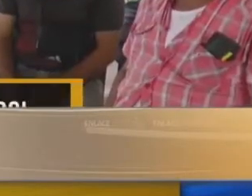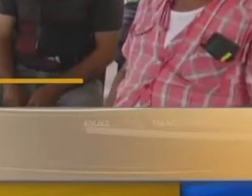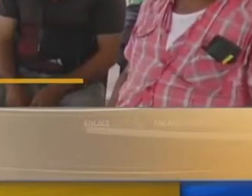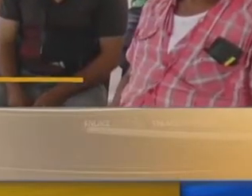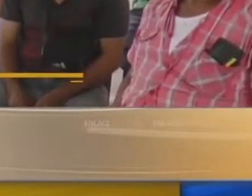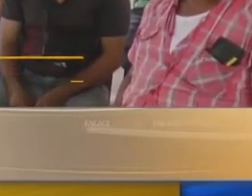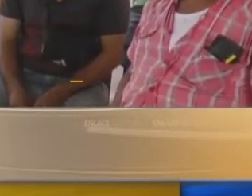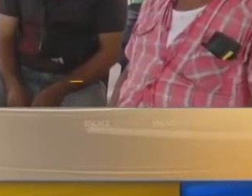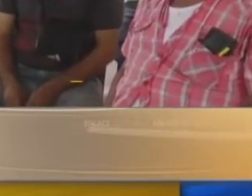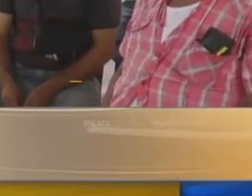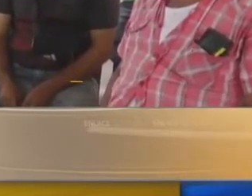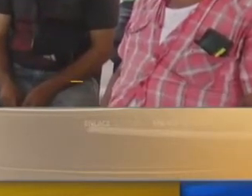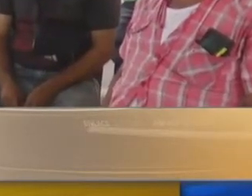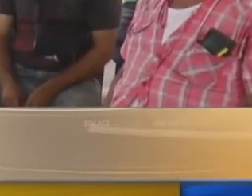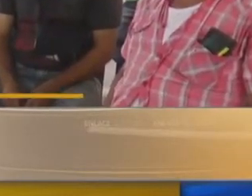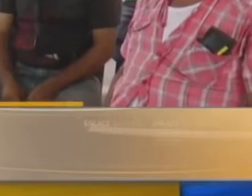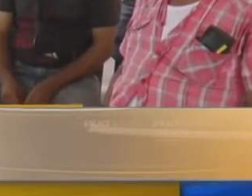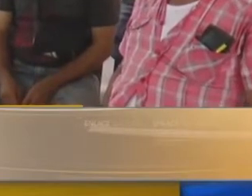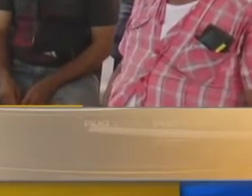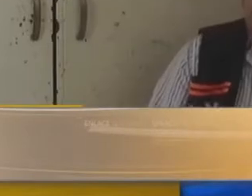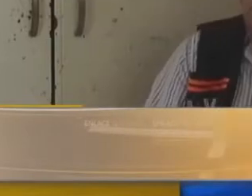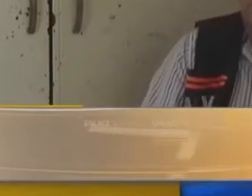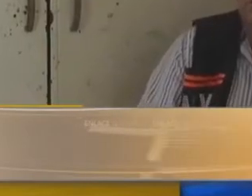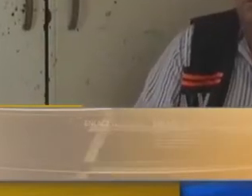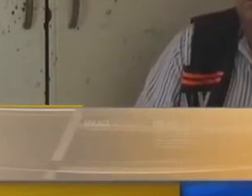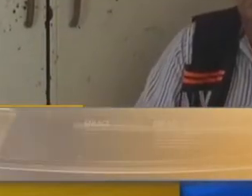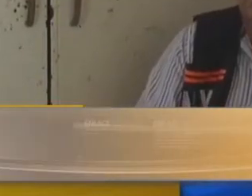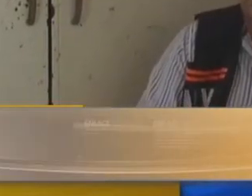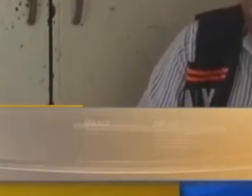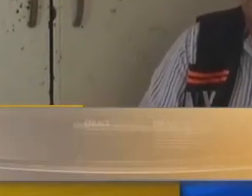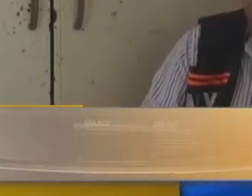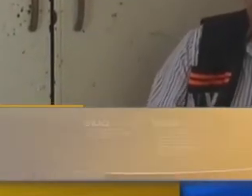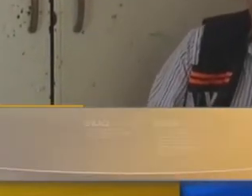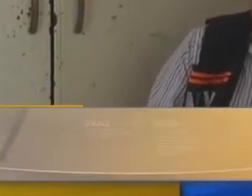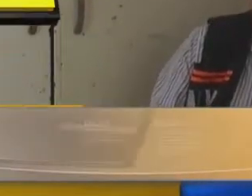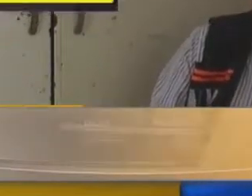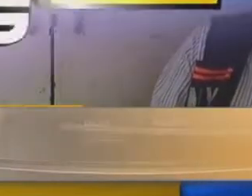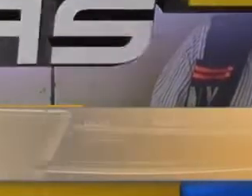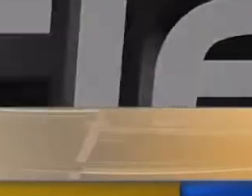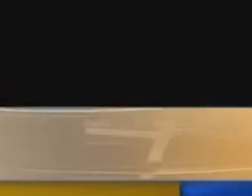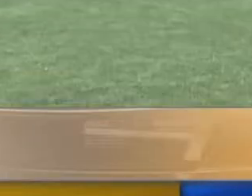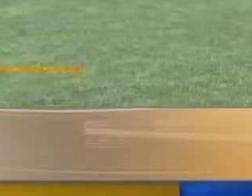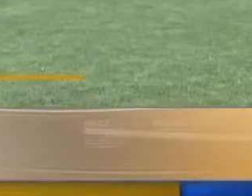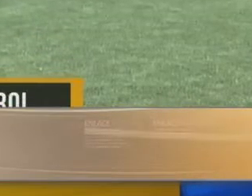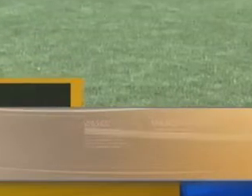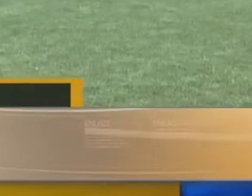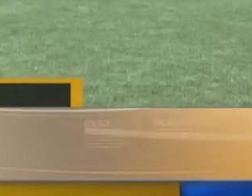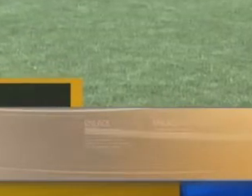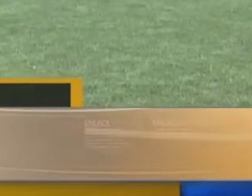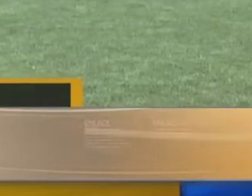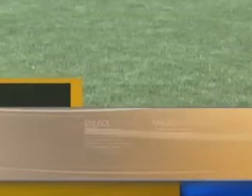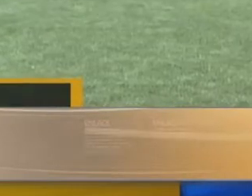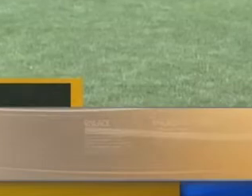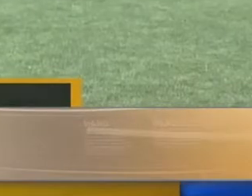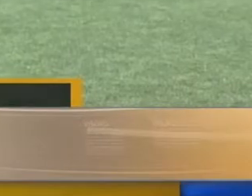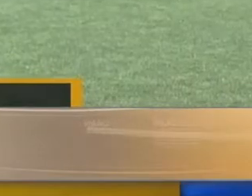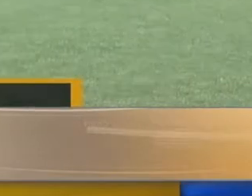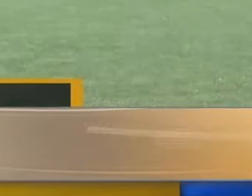resultados del estudio de impacto ambiental sobre la vía bucaramanga-barrancabermeja sión 2 en los deportes